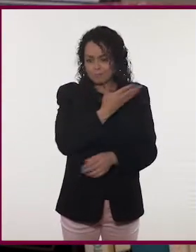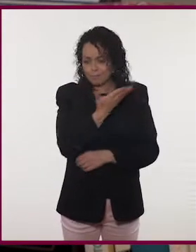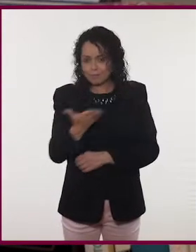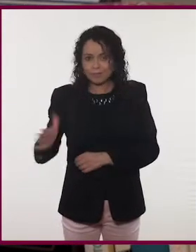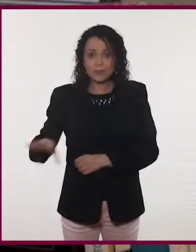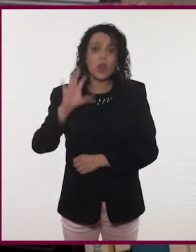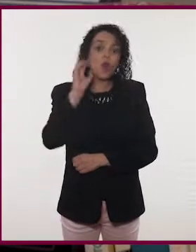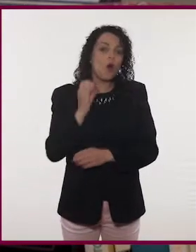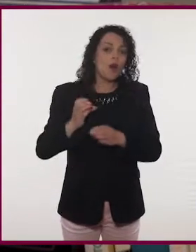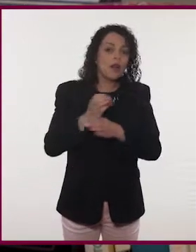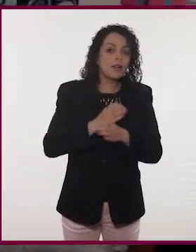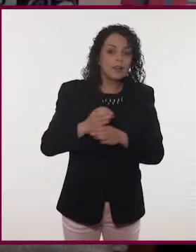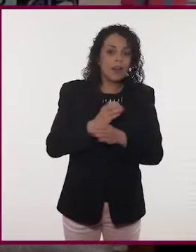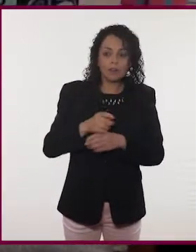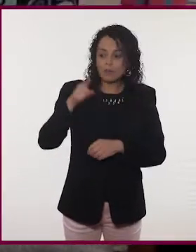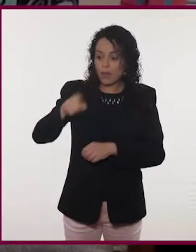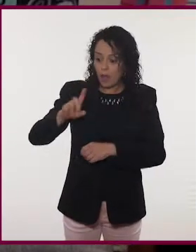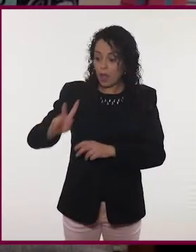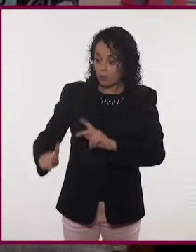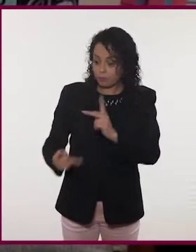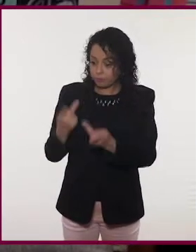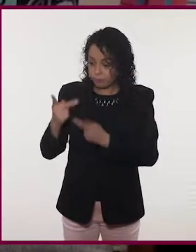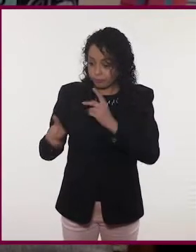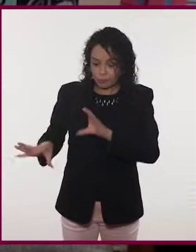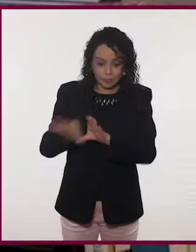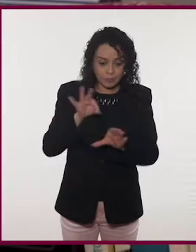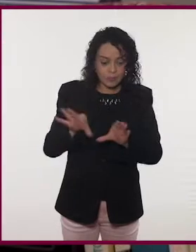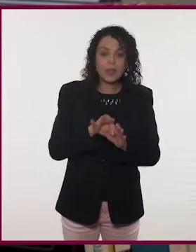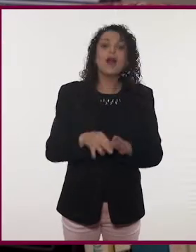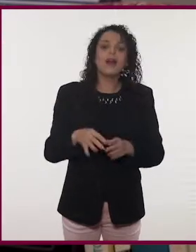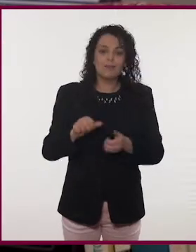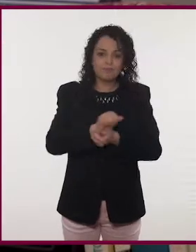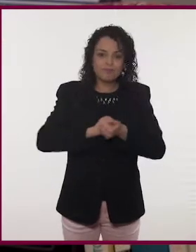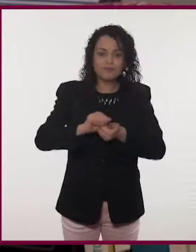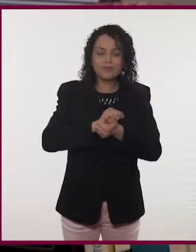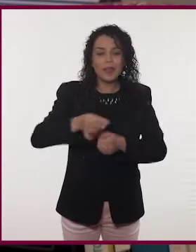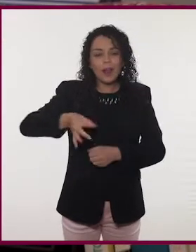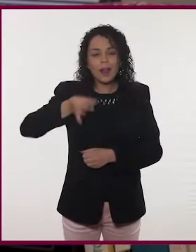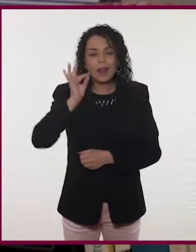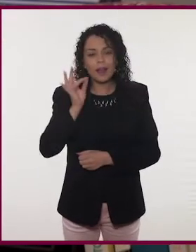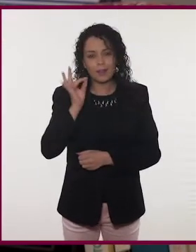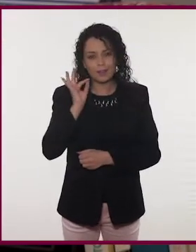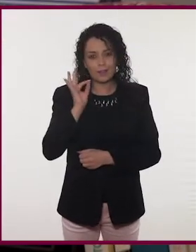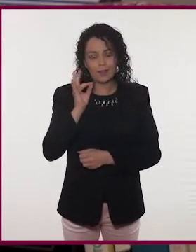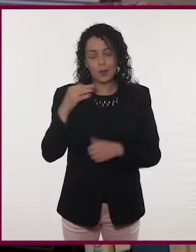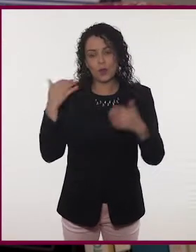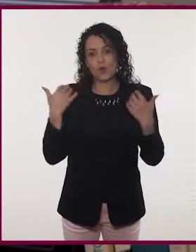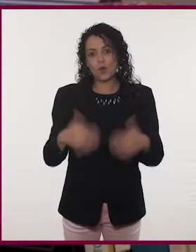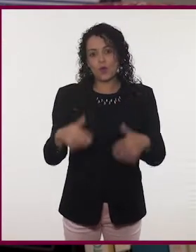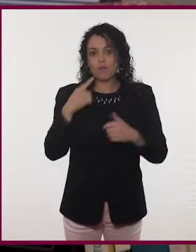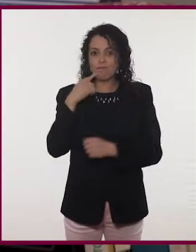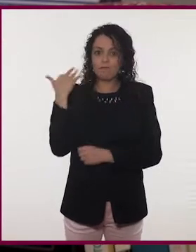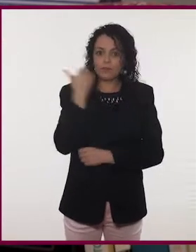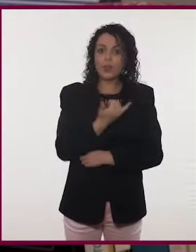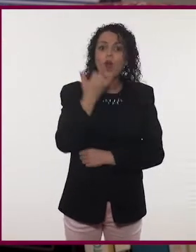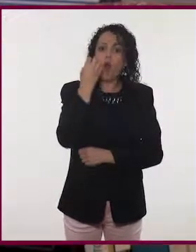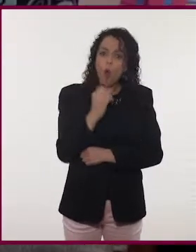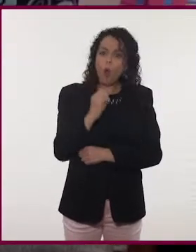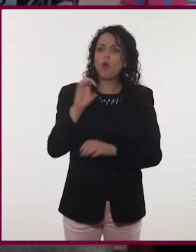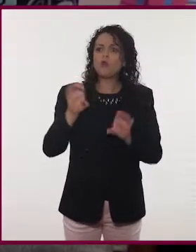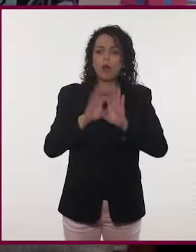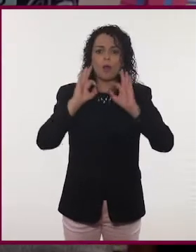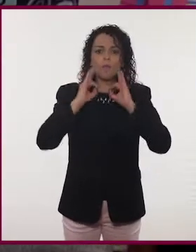café directo de la plantación? ¡Ay, qué delicioso! Y qué maravilloso poder conocer otra forma de vivir y ver el